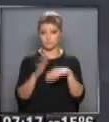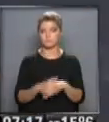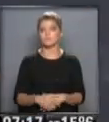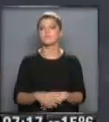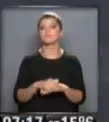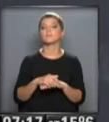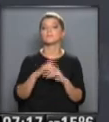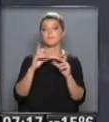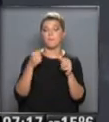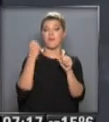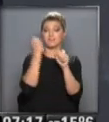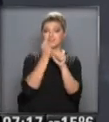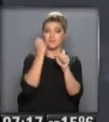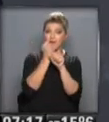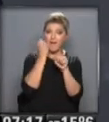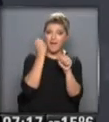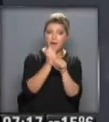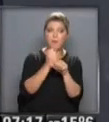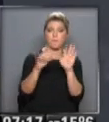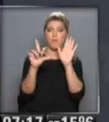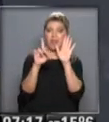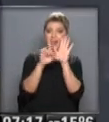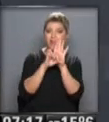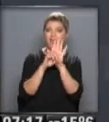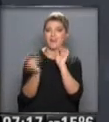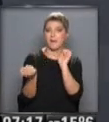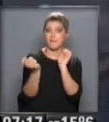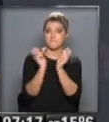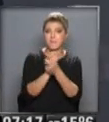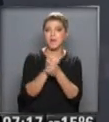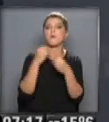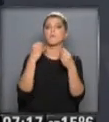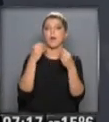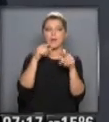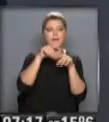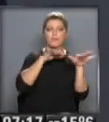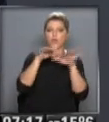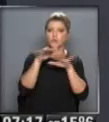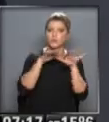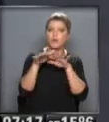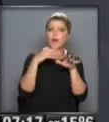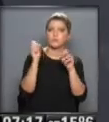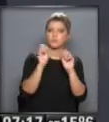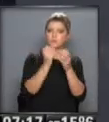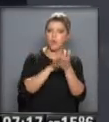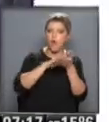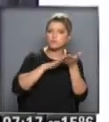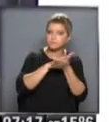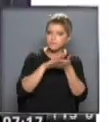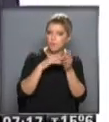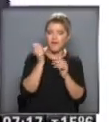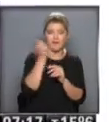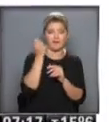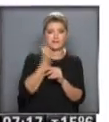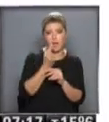Y hemos trabajado entre las reformas de la justicia en nuestra provincia para acelerar precisamente los procesos penales. Lo que antes demoraba por lo menos